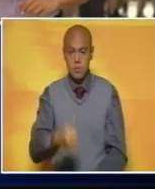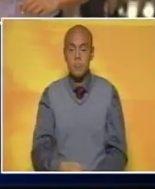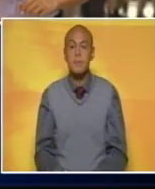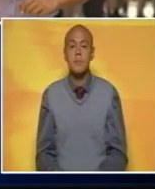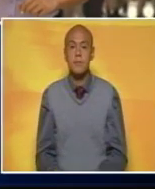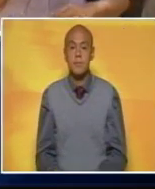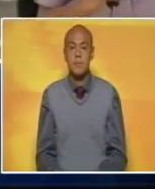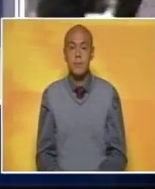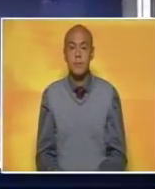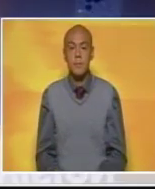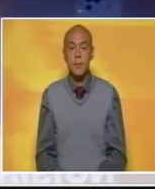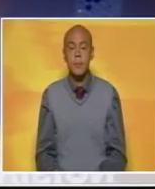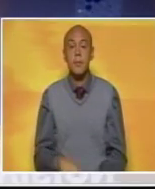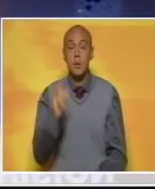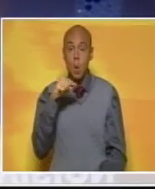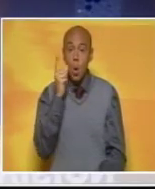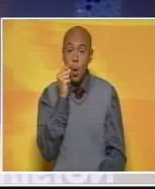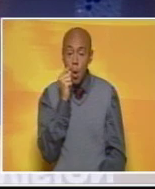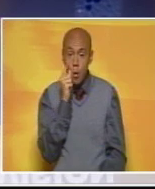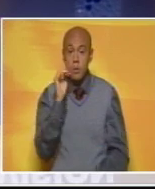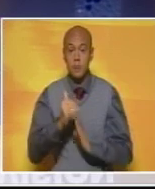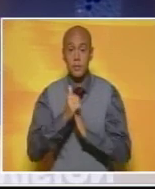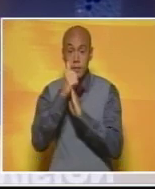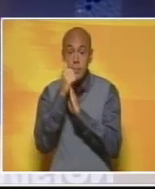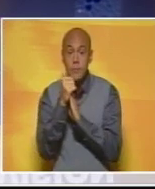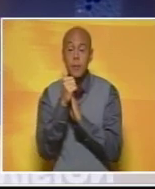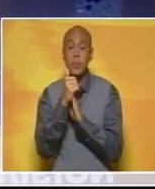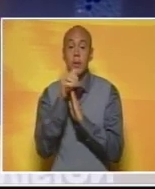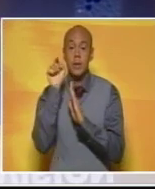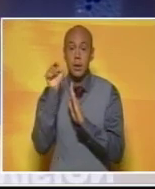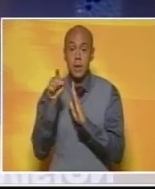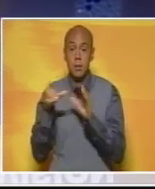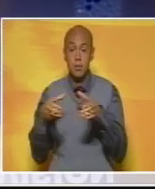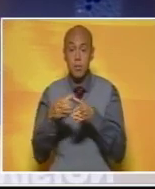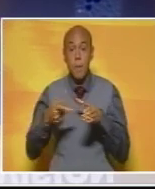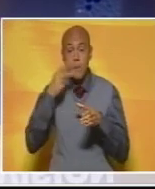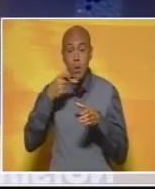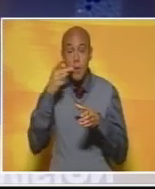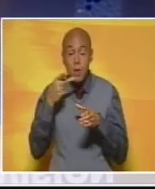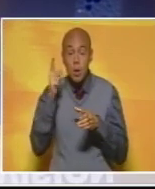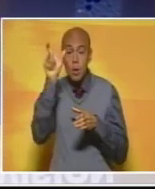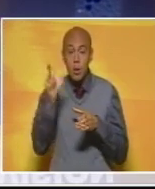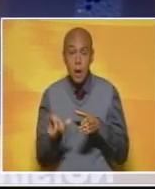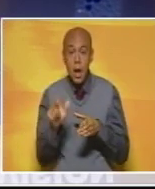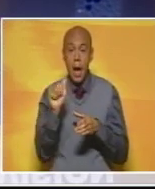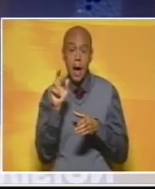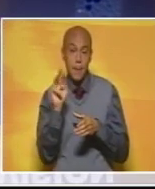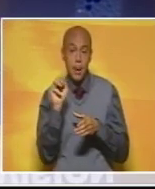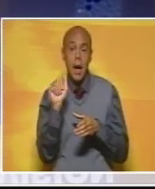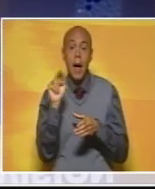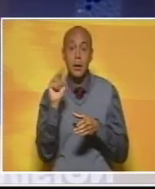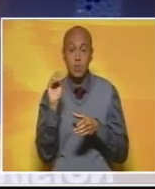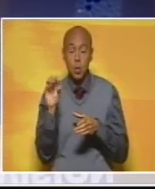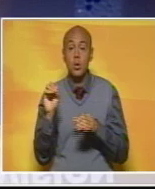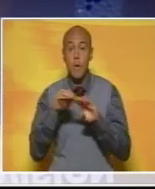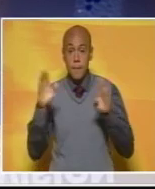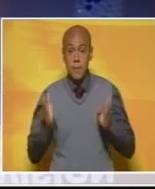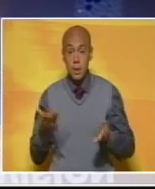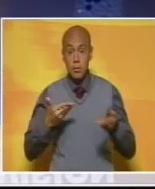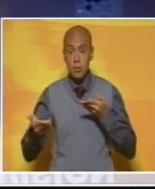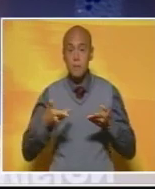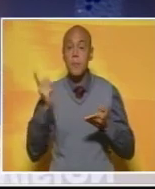estudio. El dirigente político independiente Armando Amengual considera que la mesa de diálogo deben concentrarse en